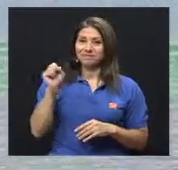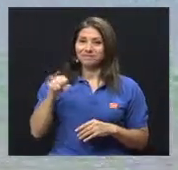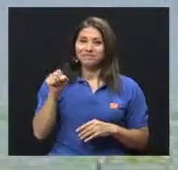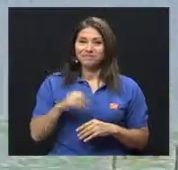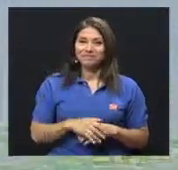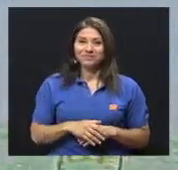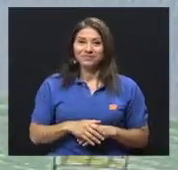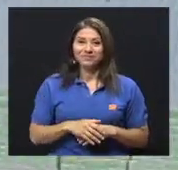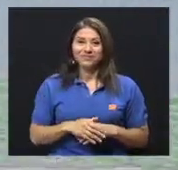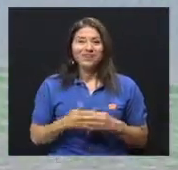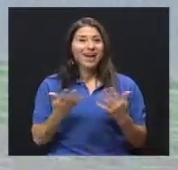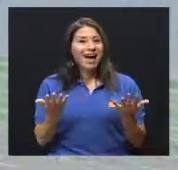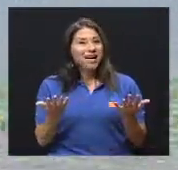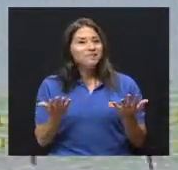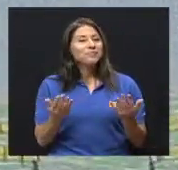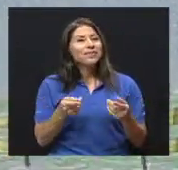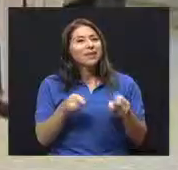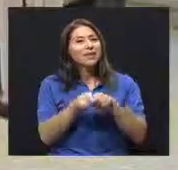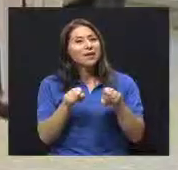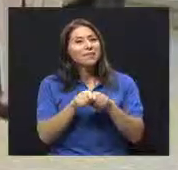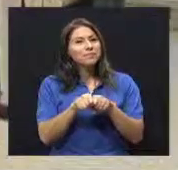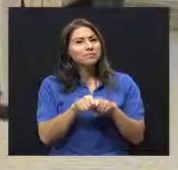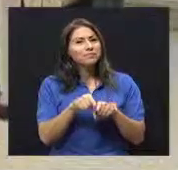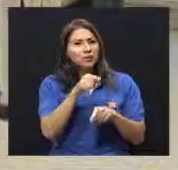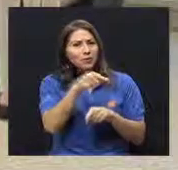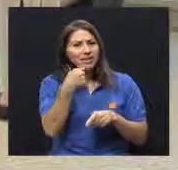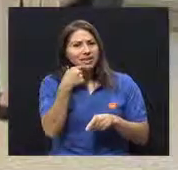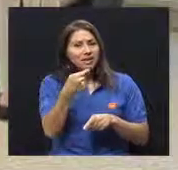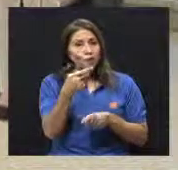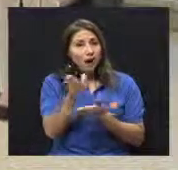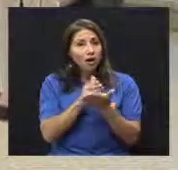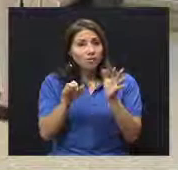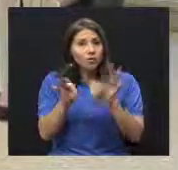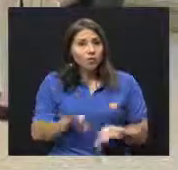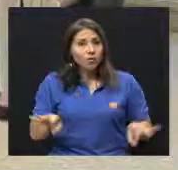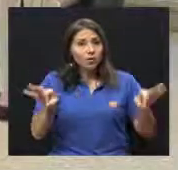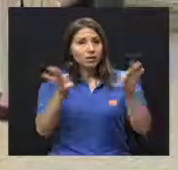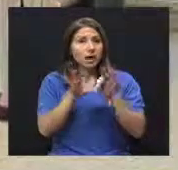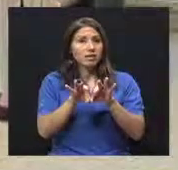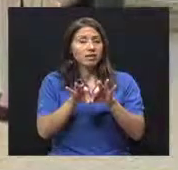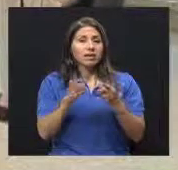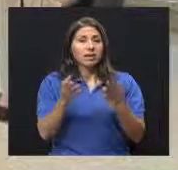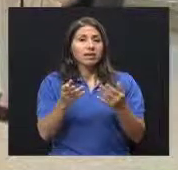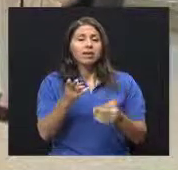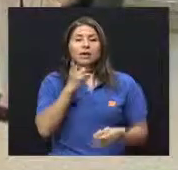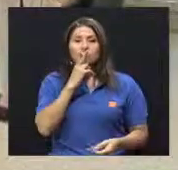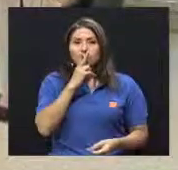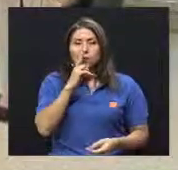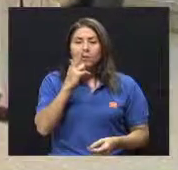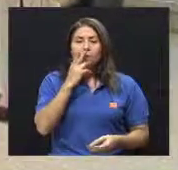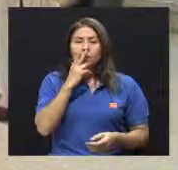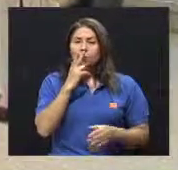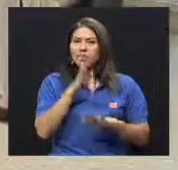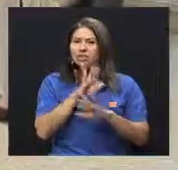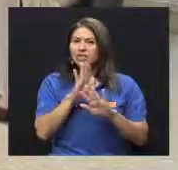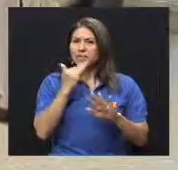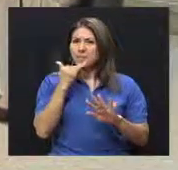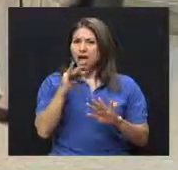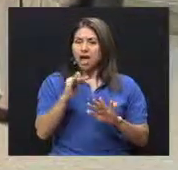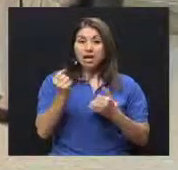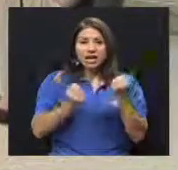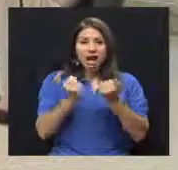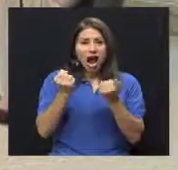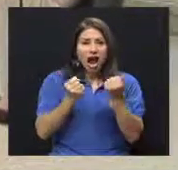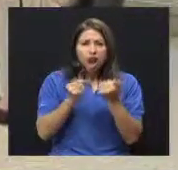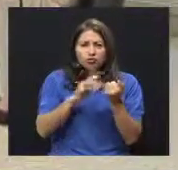largo. Sí. Sí. Ah. Y Derek, y también eso que vos dijiste sí es importante, ¿verdad? El humo del tabaco, el humo de los